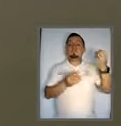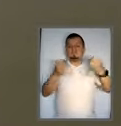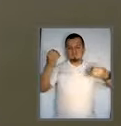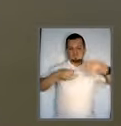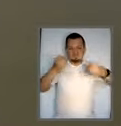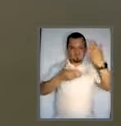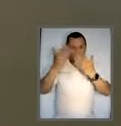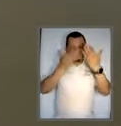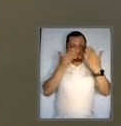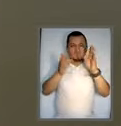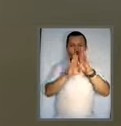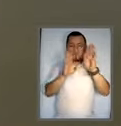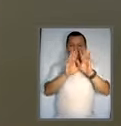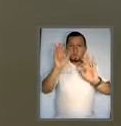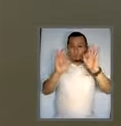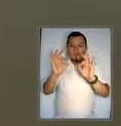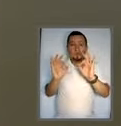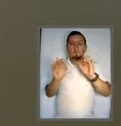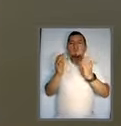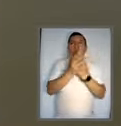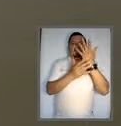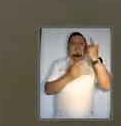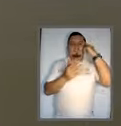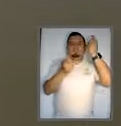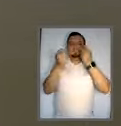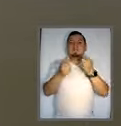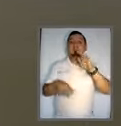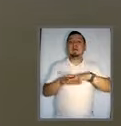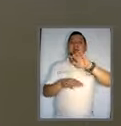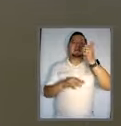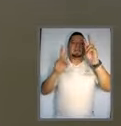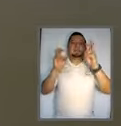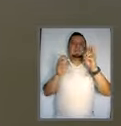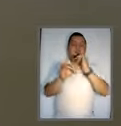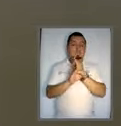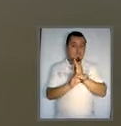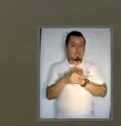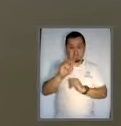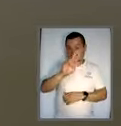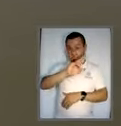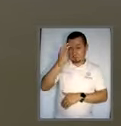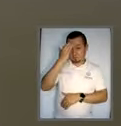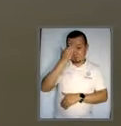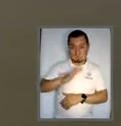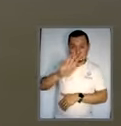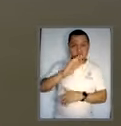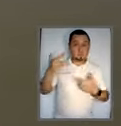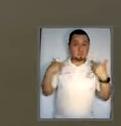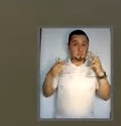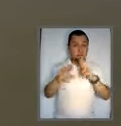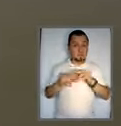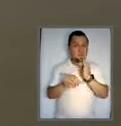para corroborar esto, que se están generando nuevas habilidades. Y otra cosa muy importante que le tengo que reconocer a mis compañeros docentes,